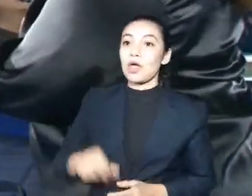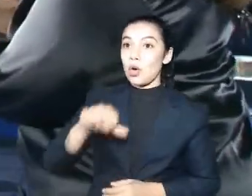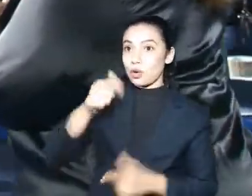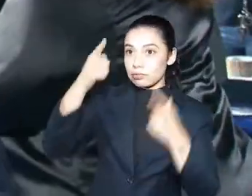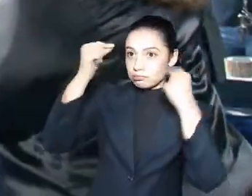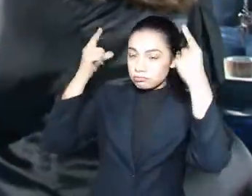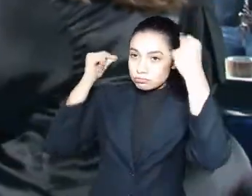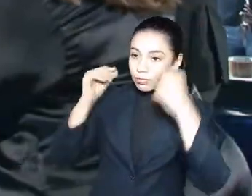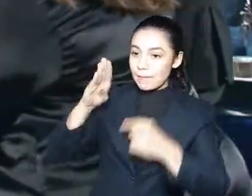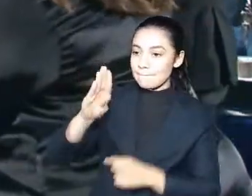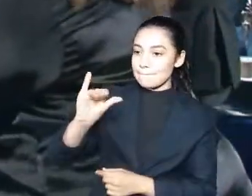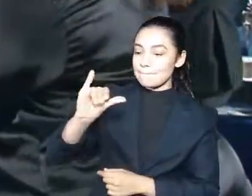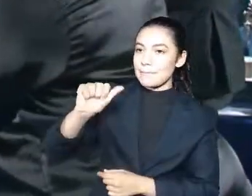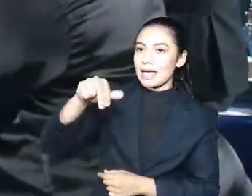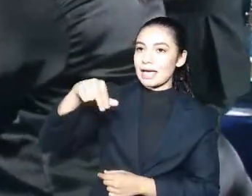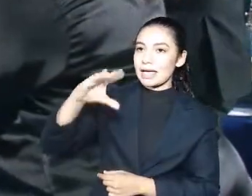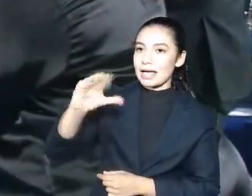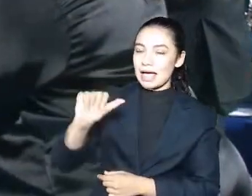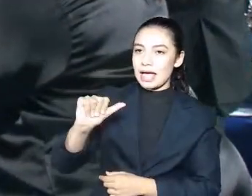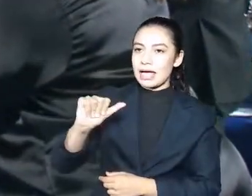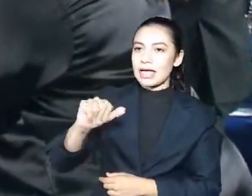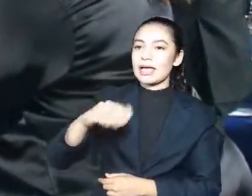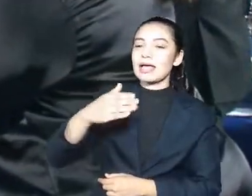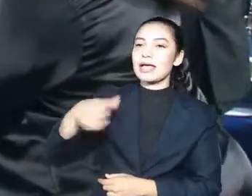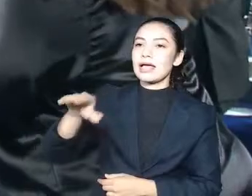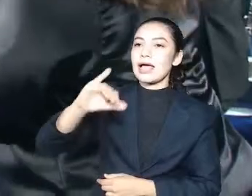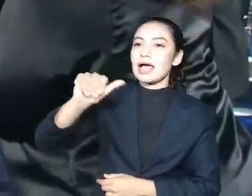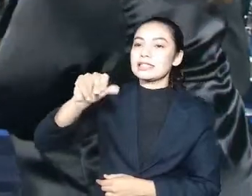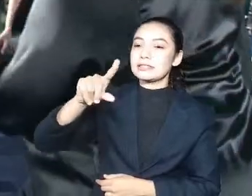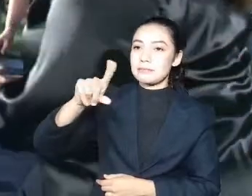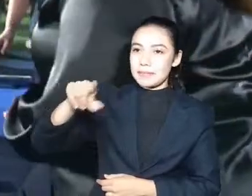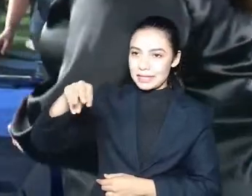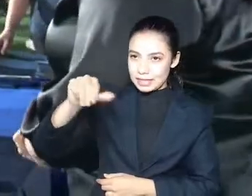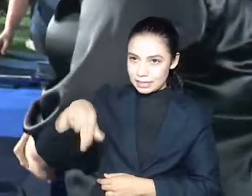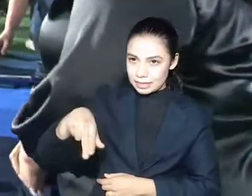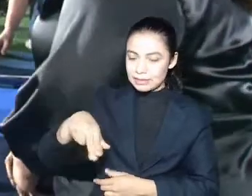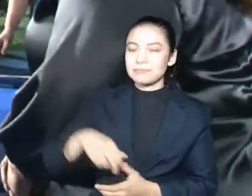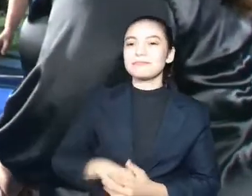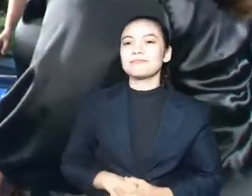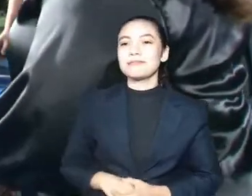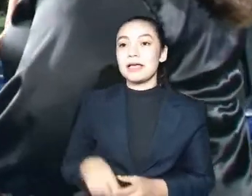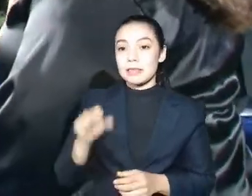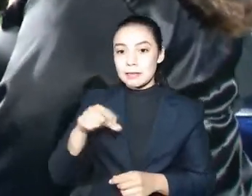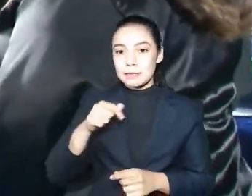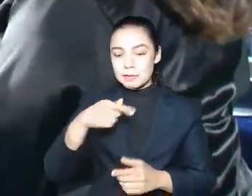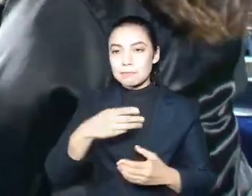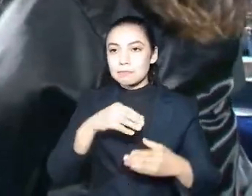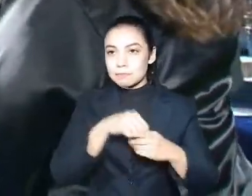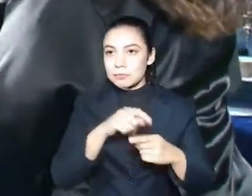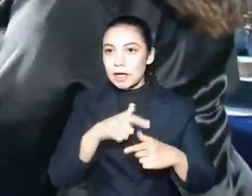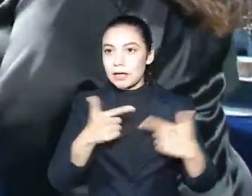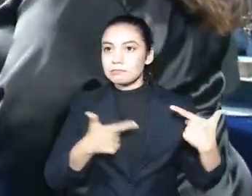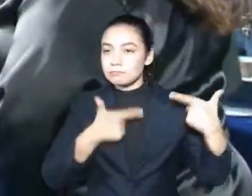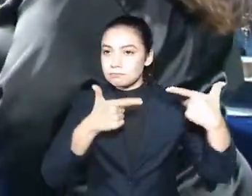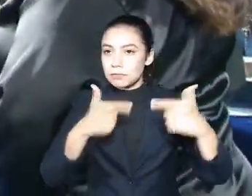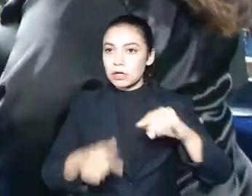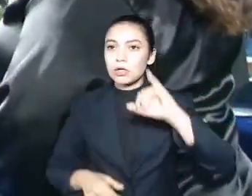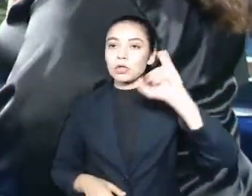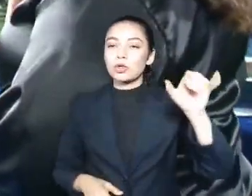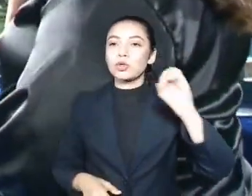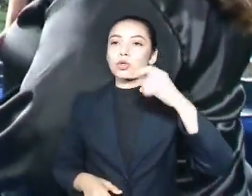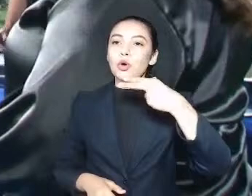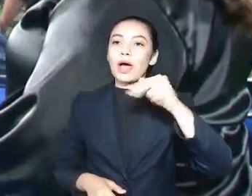Bianca Jazmín Ortiz Zamorano. También integrante de esta generación es Joana de Jesús Escalante Coronado.